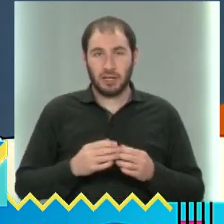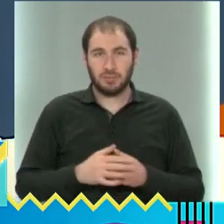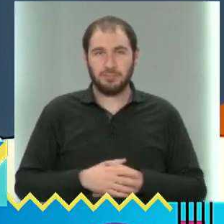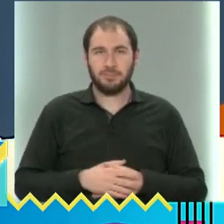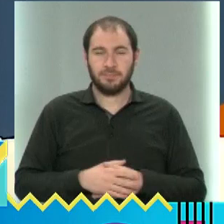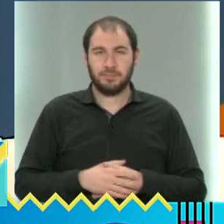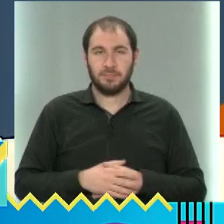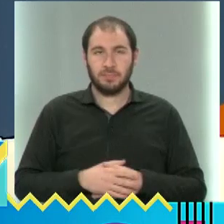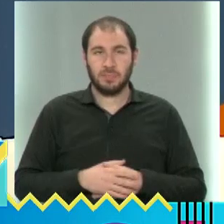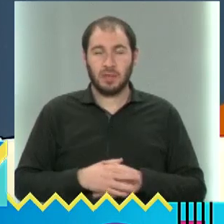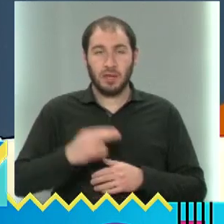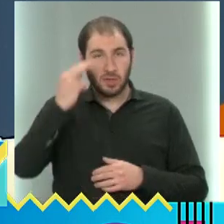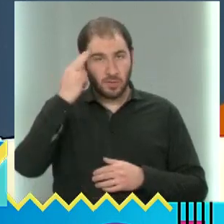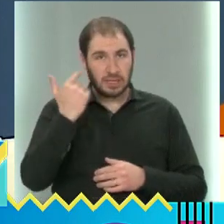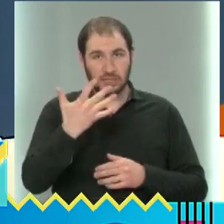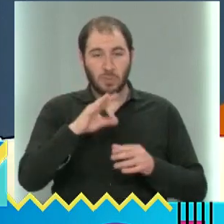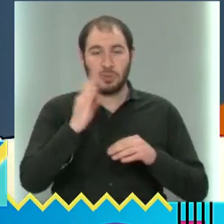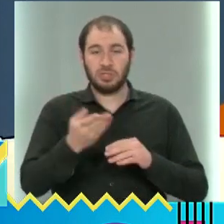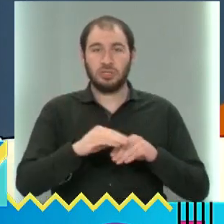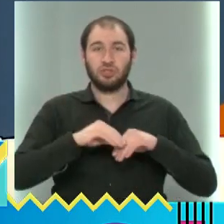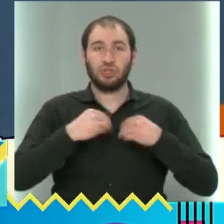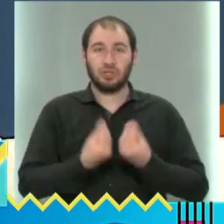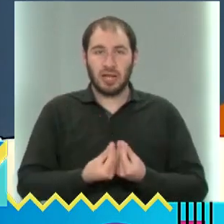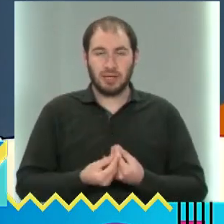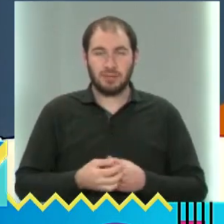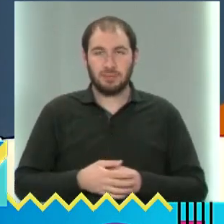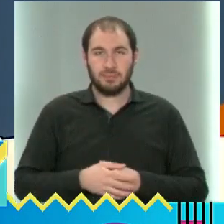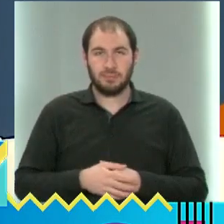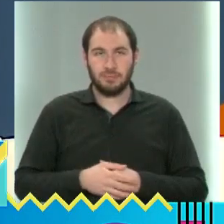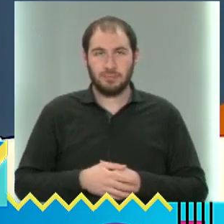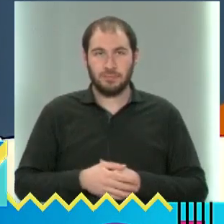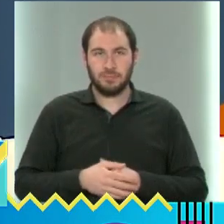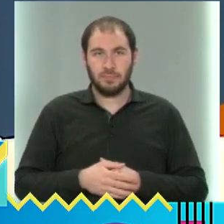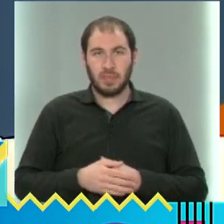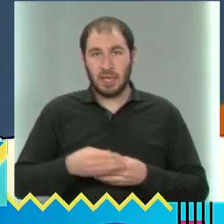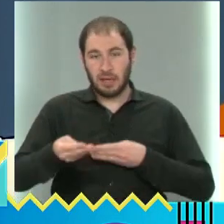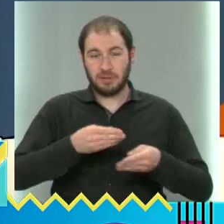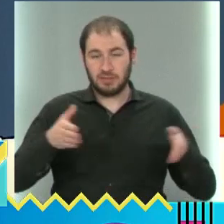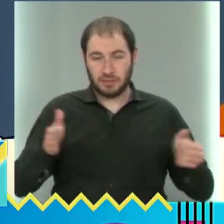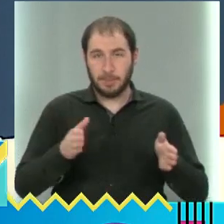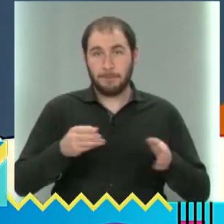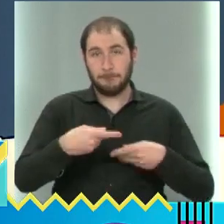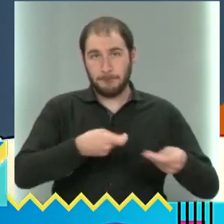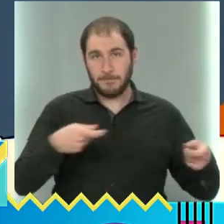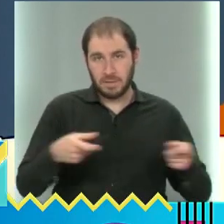cuenta que el 95% de las empresas son